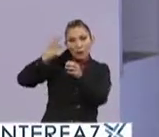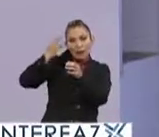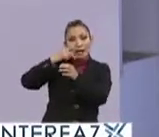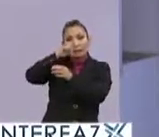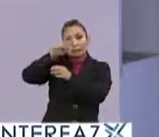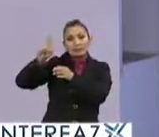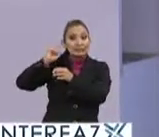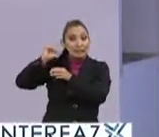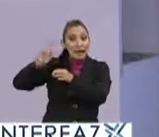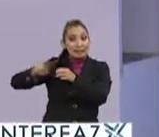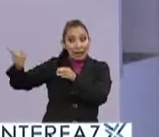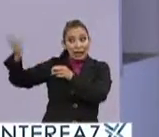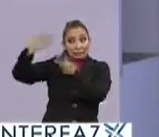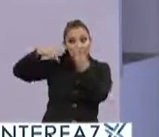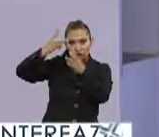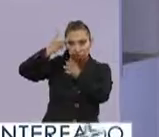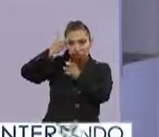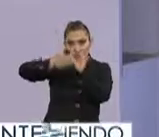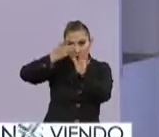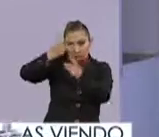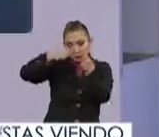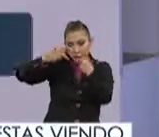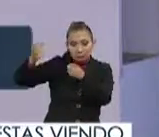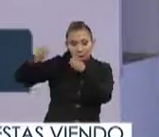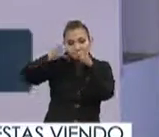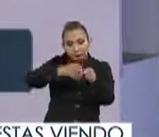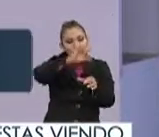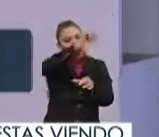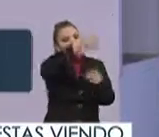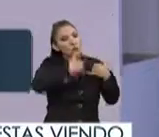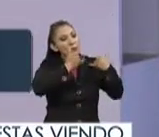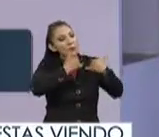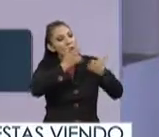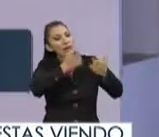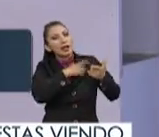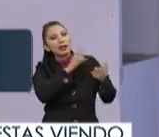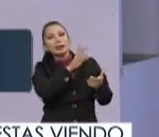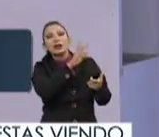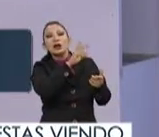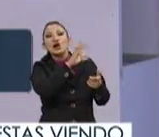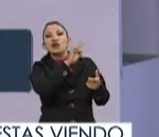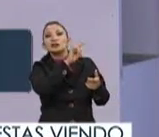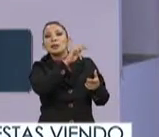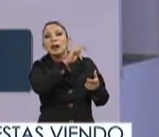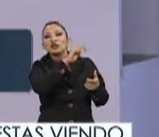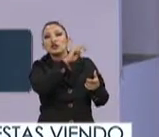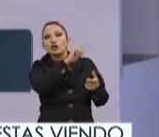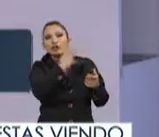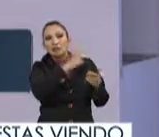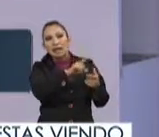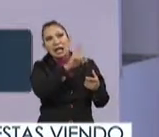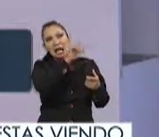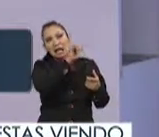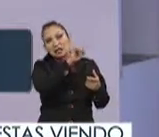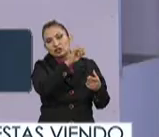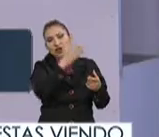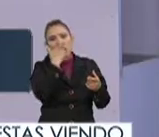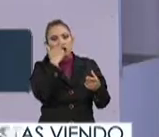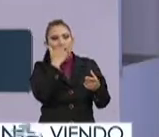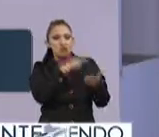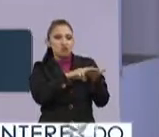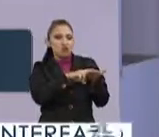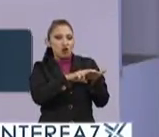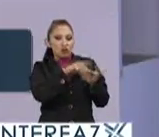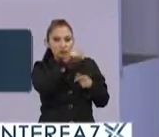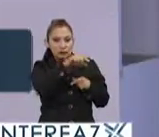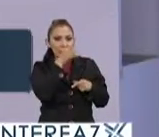de Zacatecas, ¿no? Ya es la segunda vez que participan. Vienen otros muchachos del Conservatorio de las Rosas. Hay algunos, obviamente, del conservatorio,